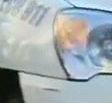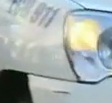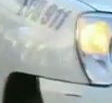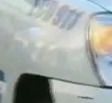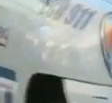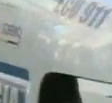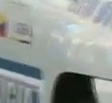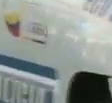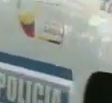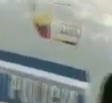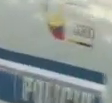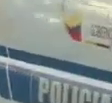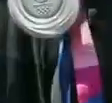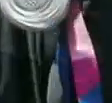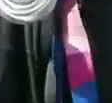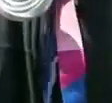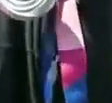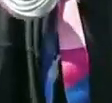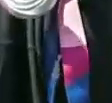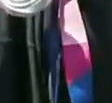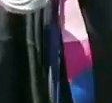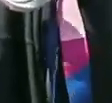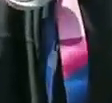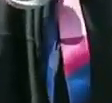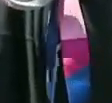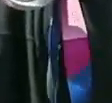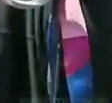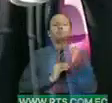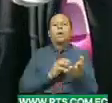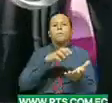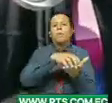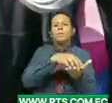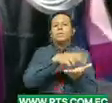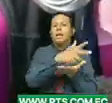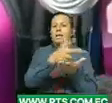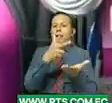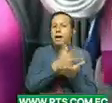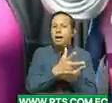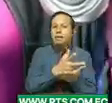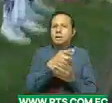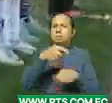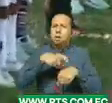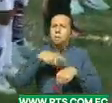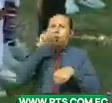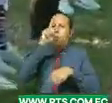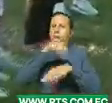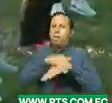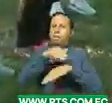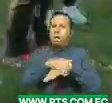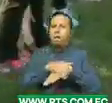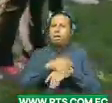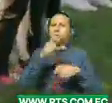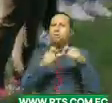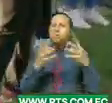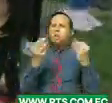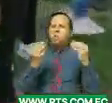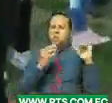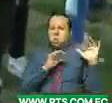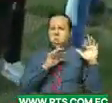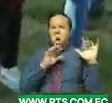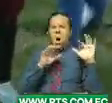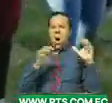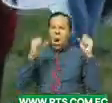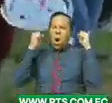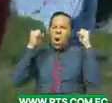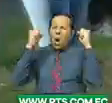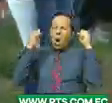Tamara Salazar arribó a la provincia del Carchi pasada las 14 horas aproximadamente. En cada uno de los cantones recibió la ovación de miles de personas que salieron a las calles